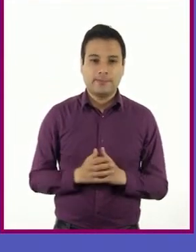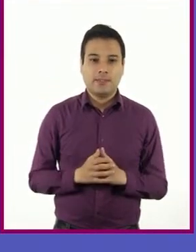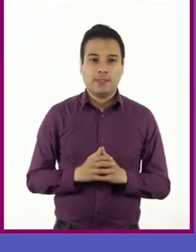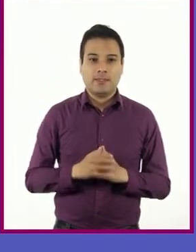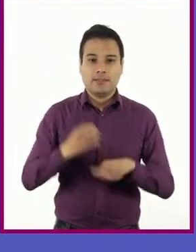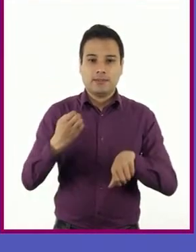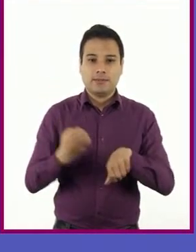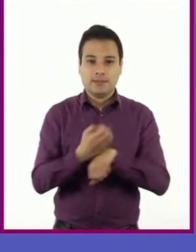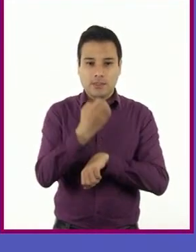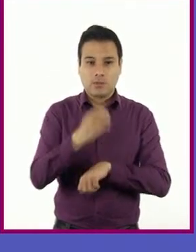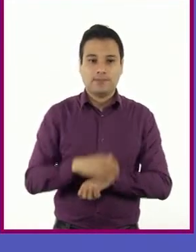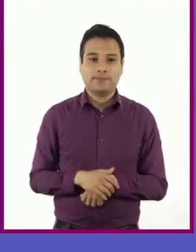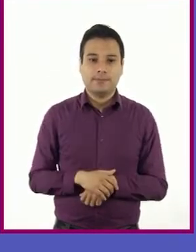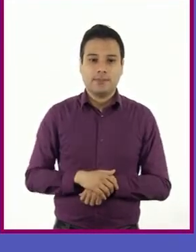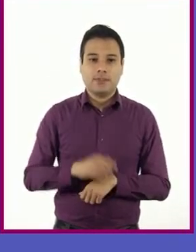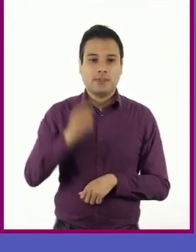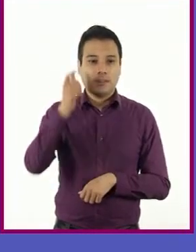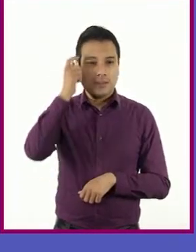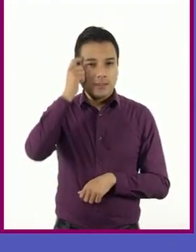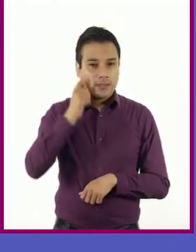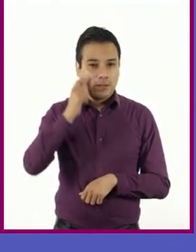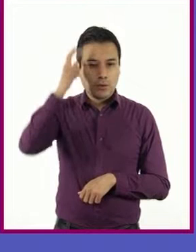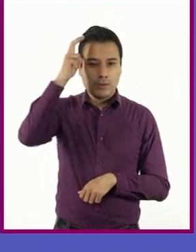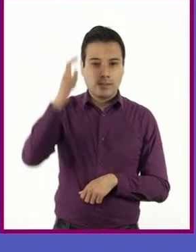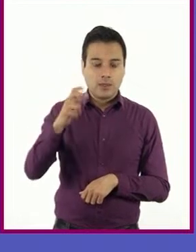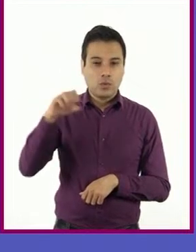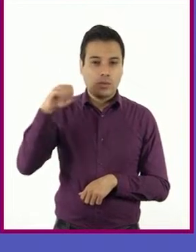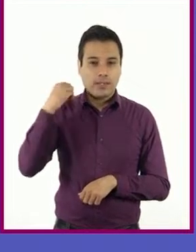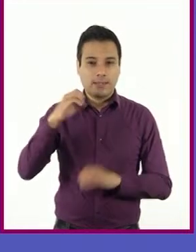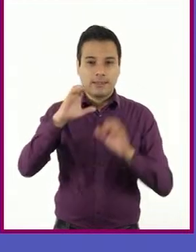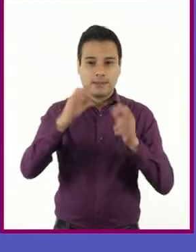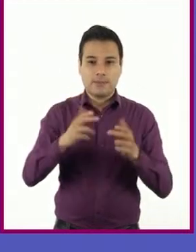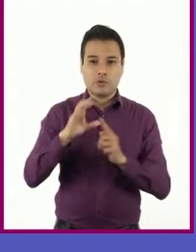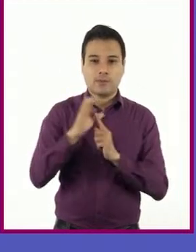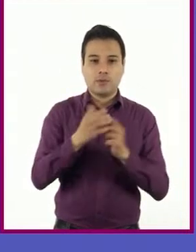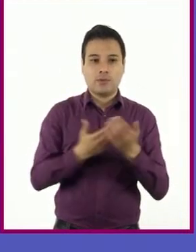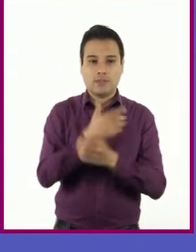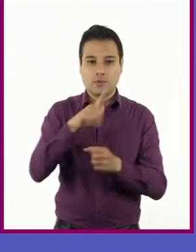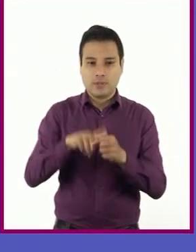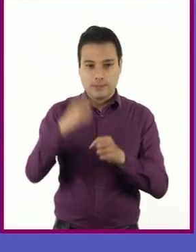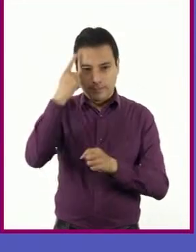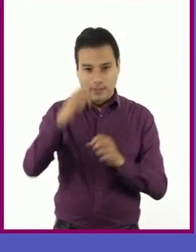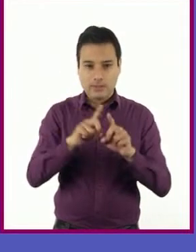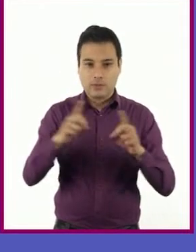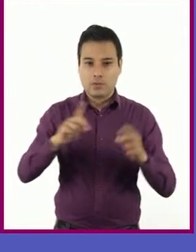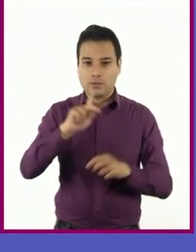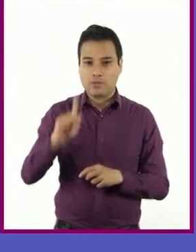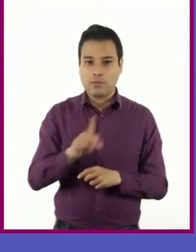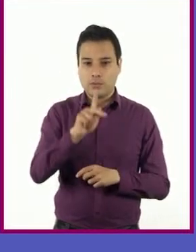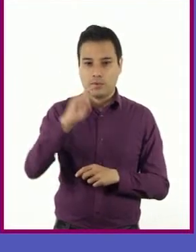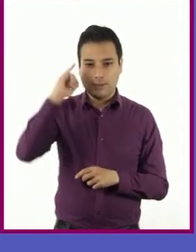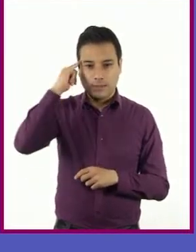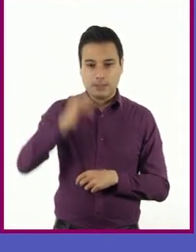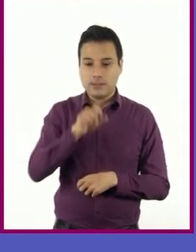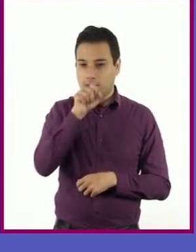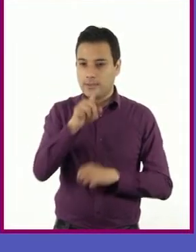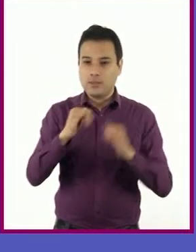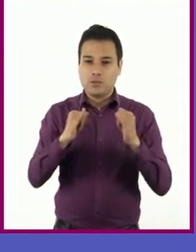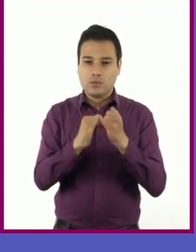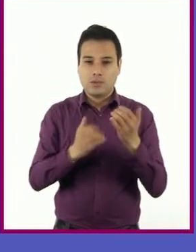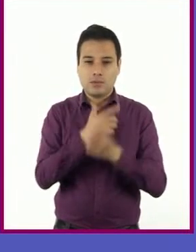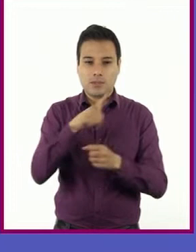Oaxaca y Chiapas, la Comisión Nacional para el Desarrollo de los Pueblos Indígenas, CDI, y el Instituto Nacional de Lenguas Indígenas,